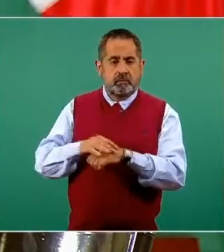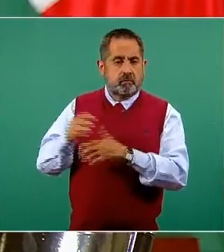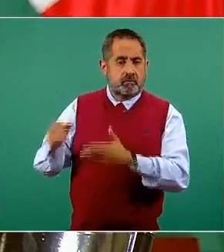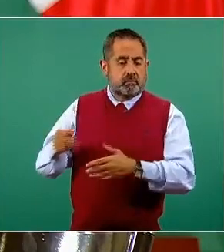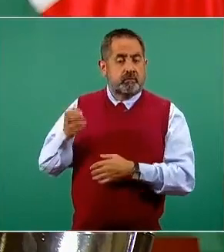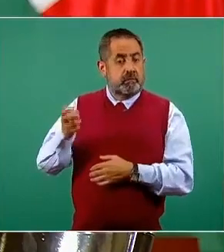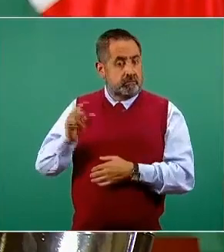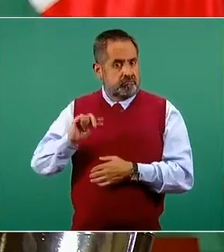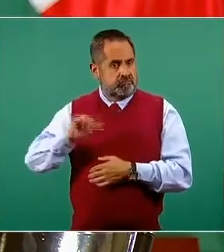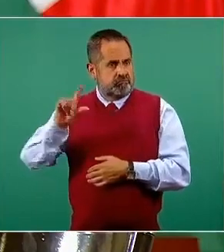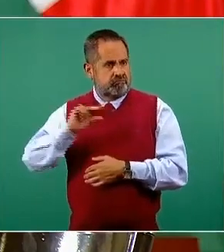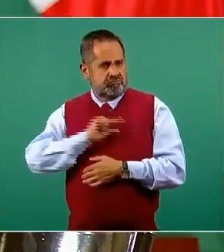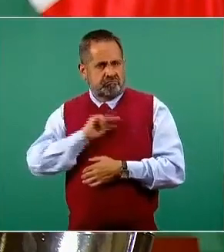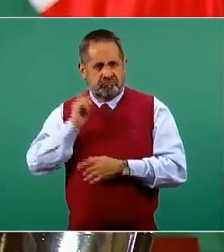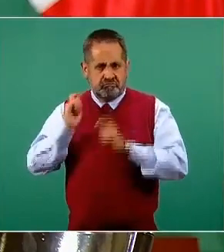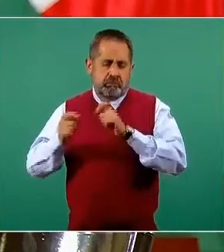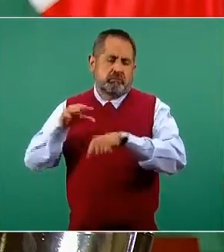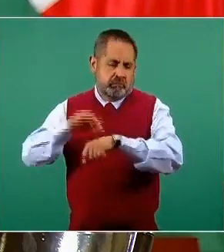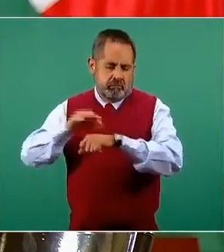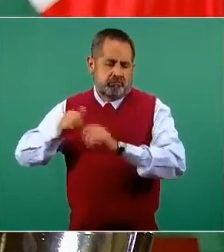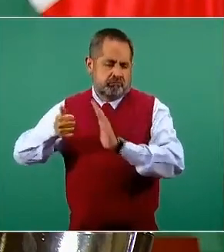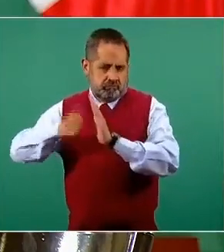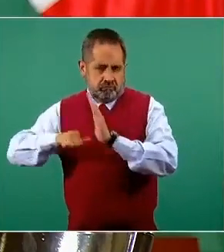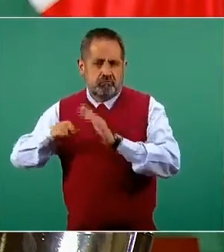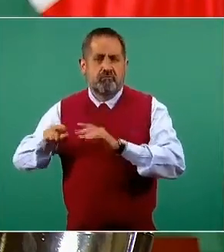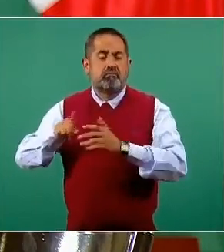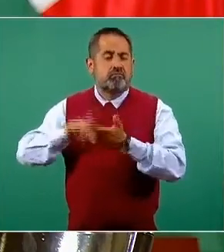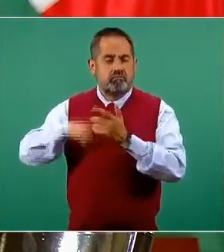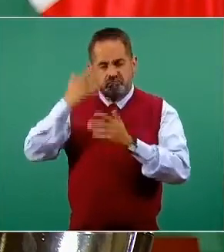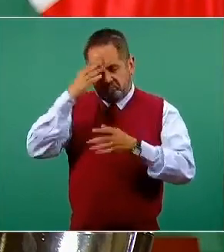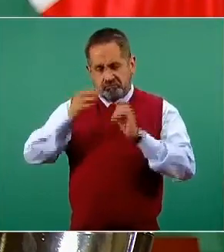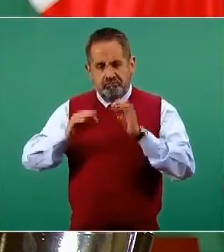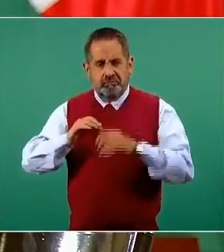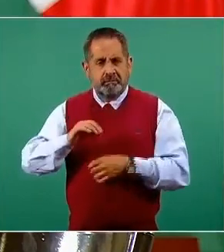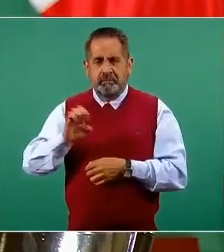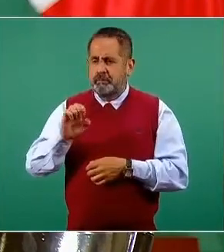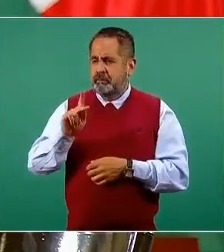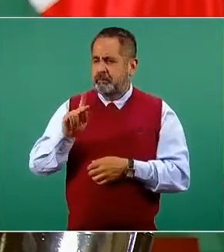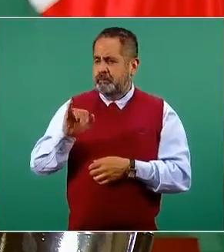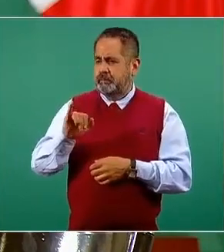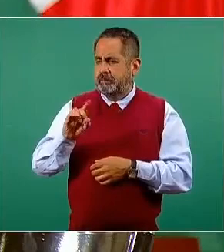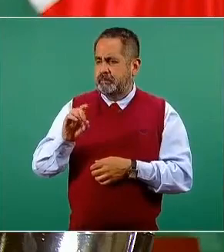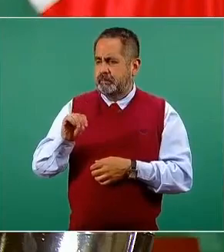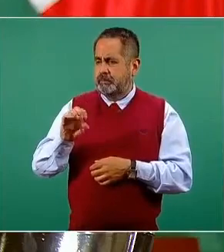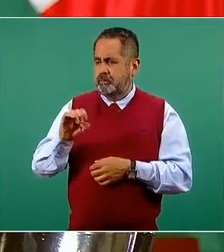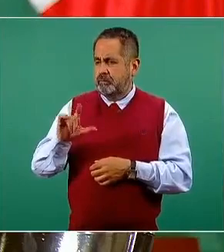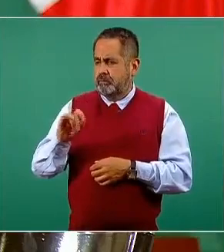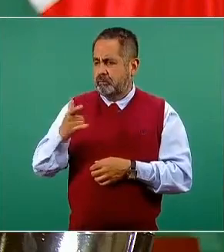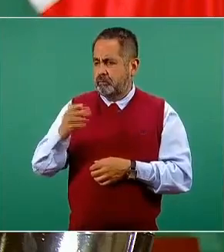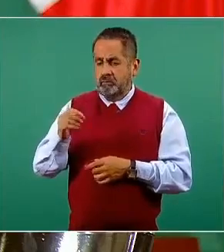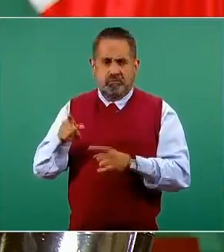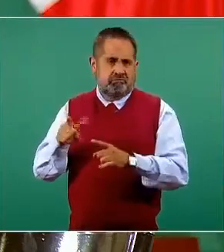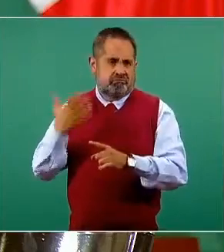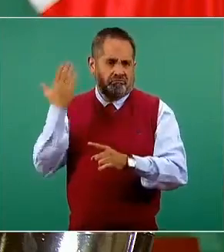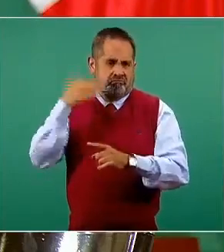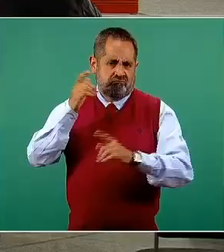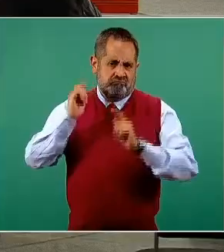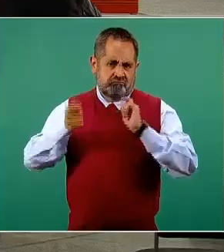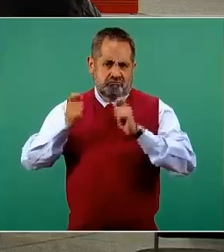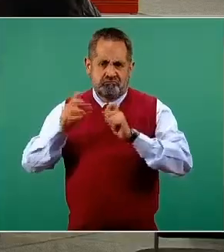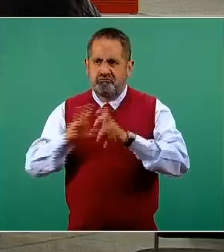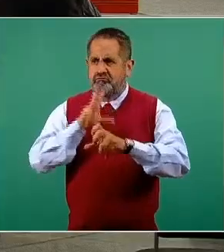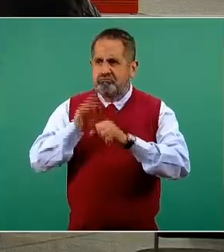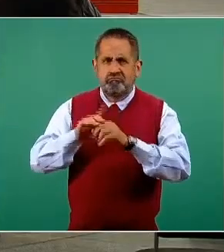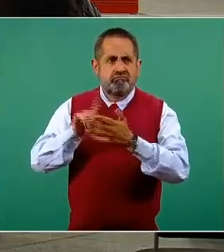es especialista en epidemiología, es médico, cirujano, es especialista en epidemiología, tiene una amplia experiencia en la respuesta